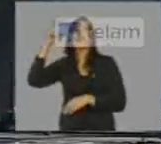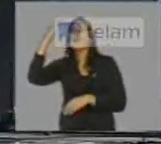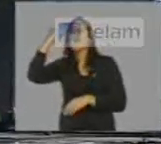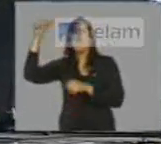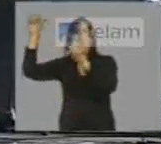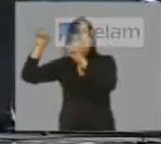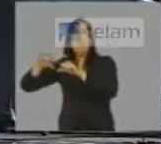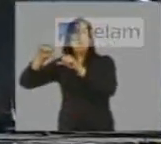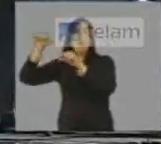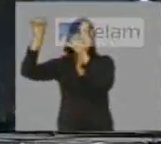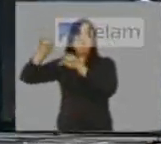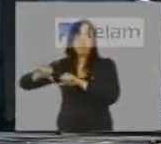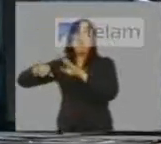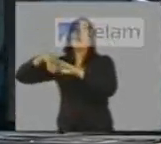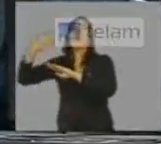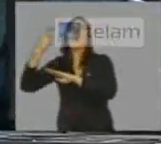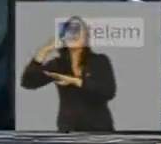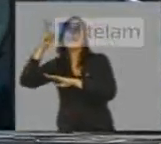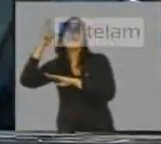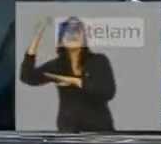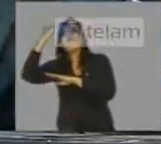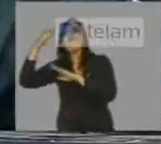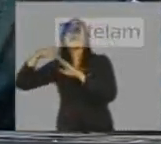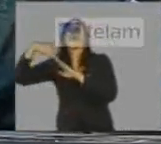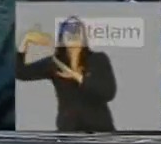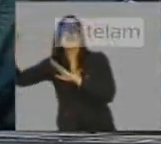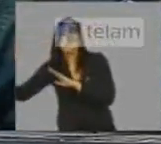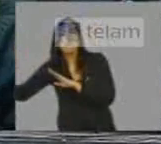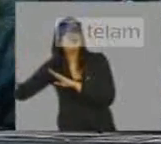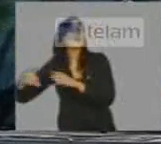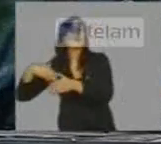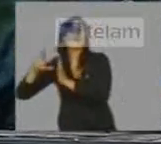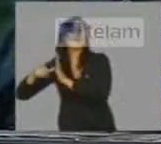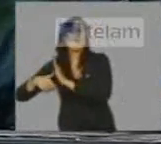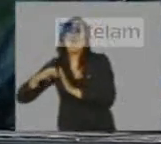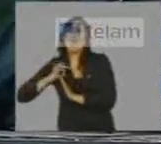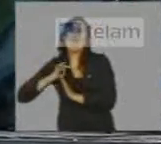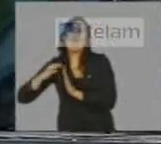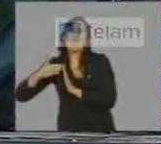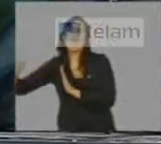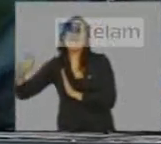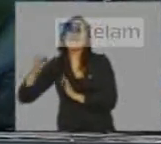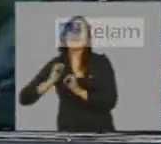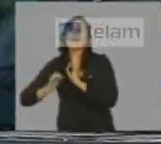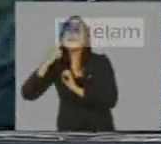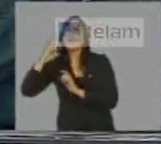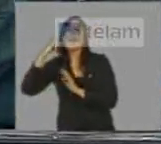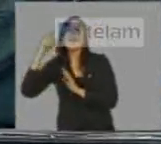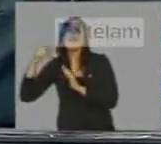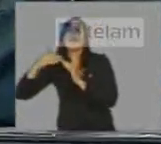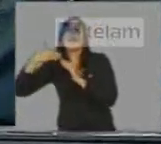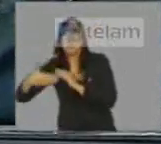restaurarse y prácticamente gobernaron por todo lo que seguía del siglo XIX, casi hasta la Primera